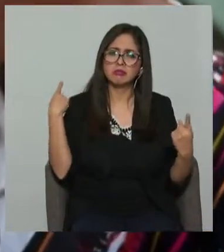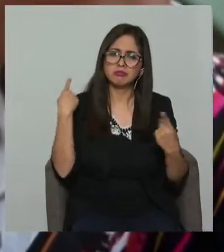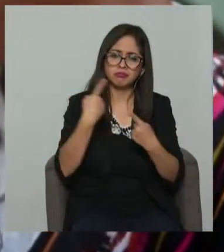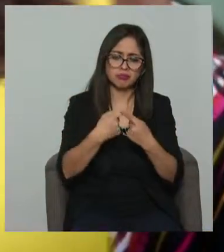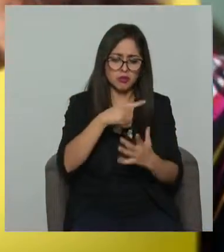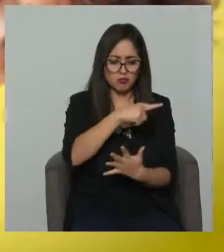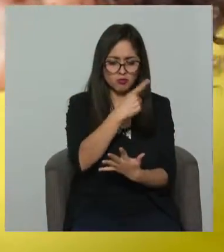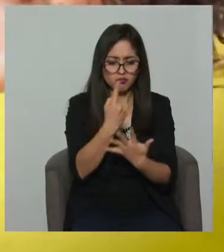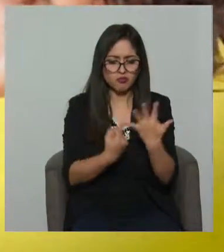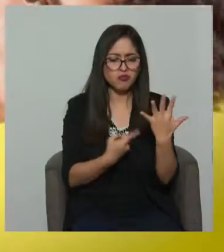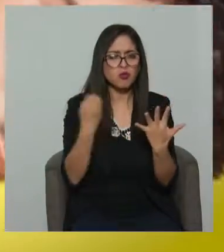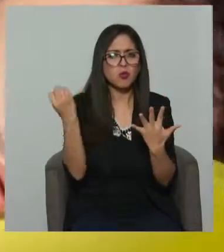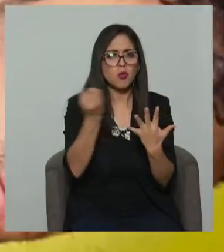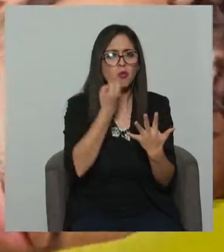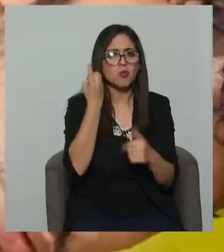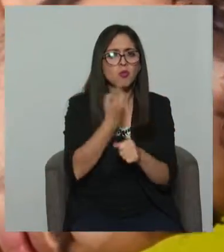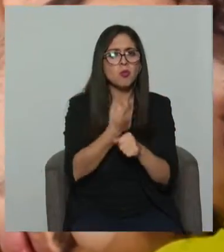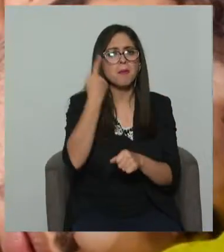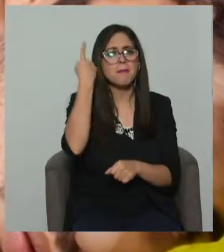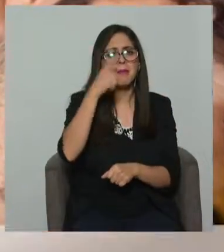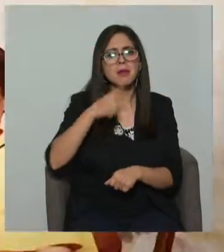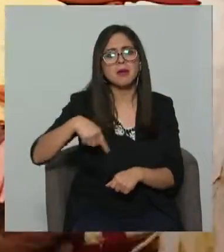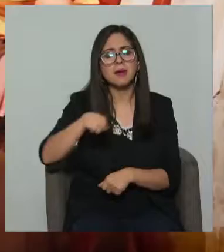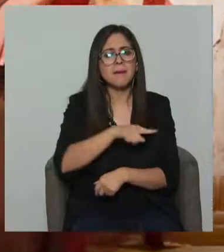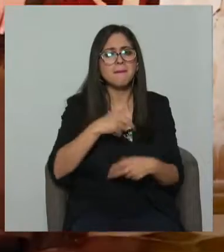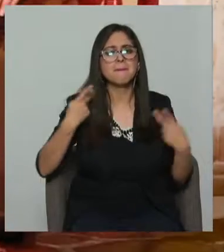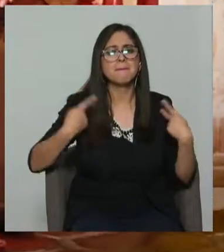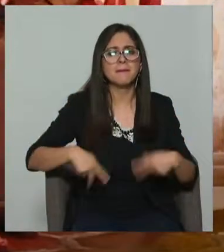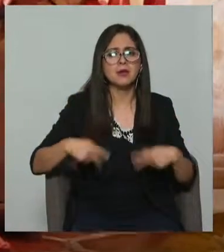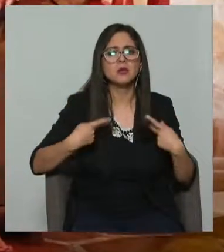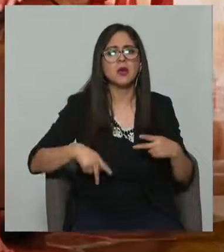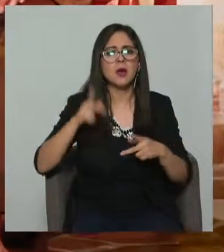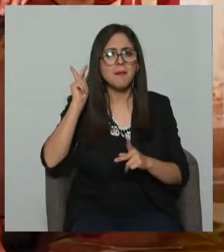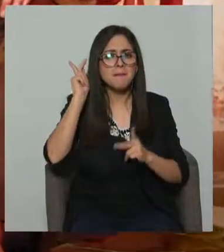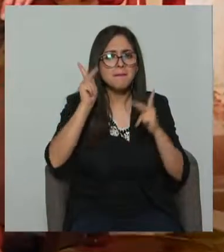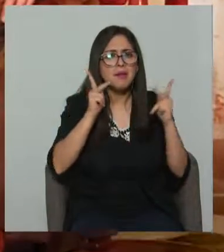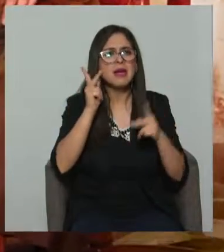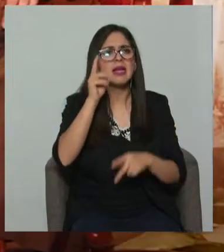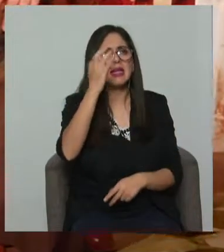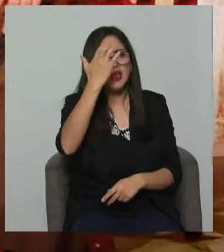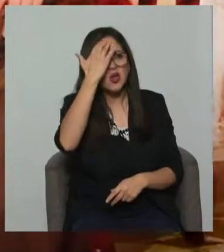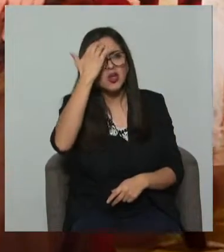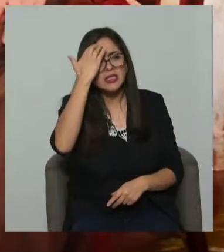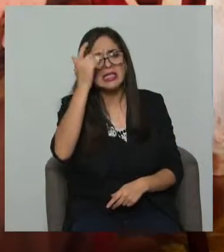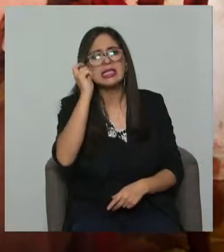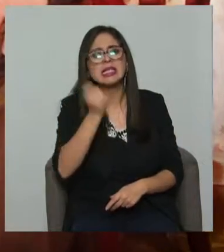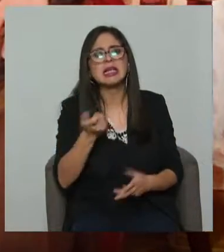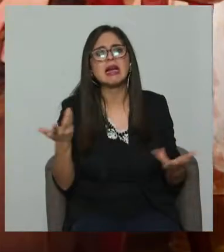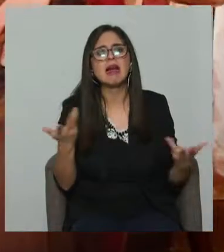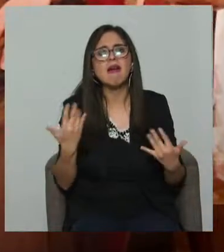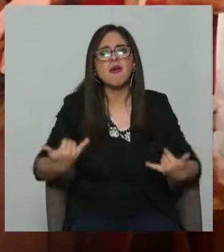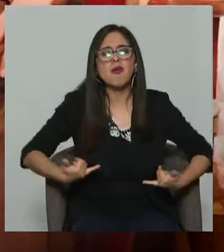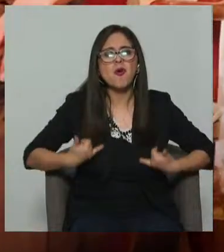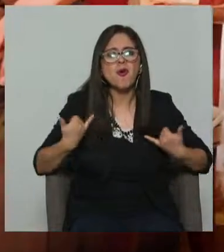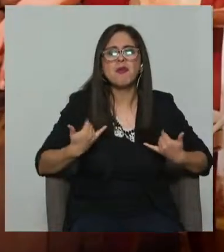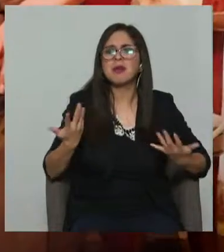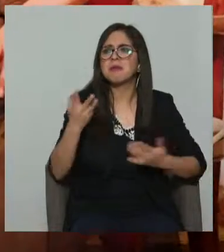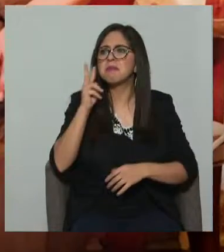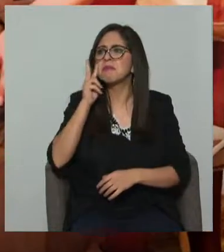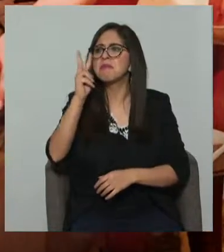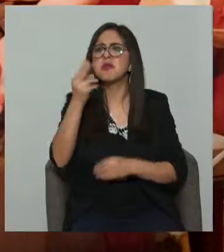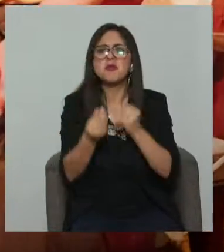de posibilidades de que la gente se acerque a lo que hacen los jóvenes, a los que hacen nuevos directores, a lo que